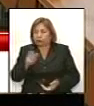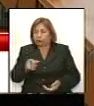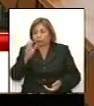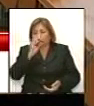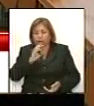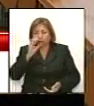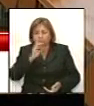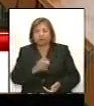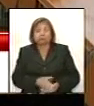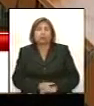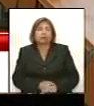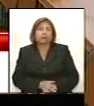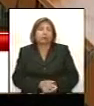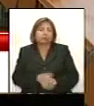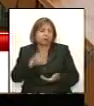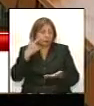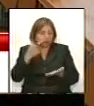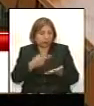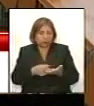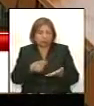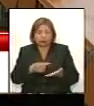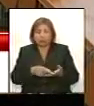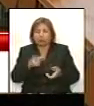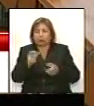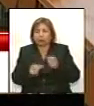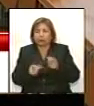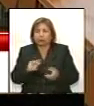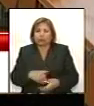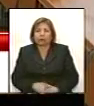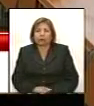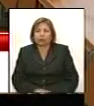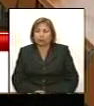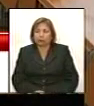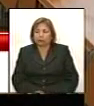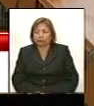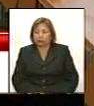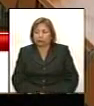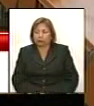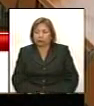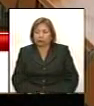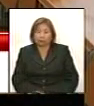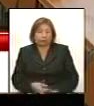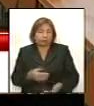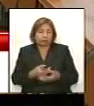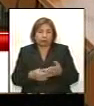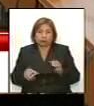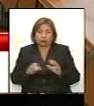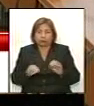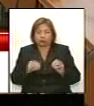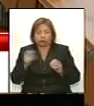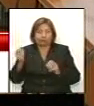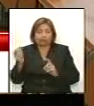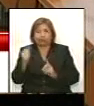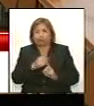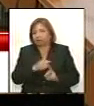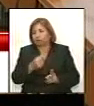buscando identificar a la persona que está haciendo este tipo de